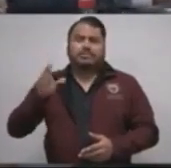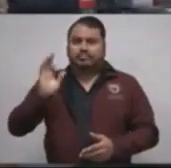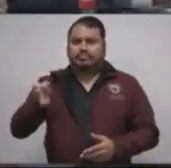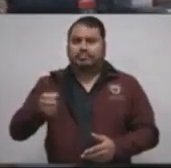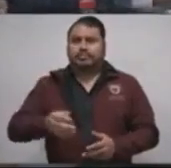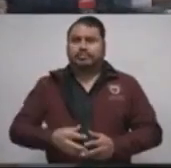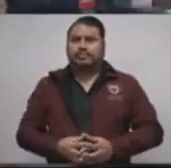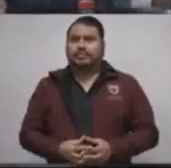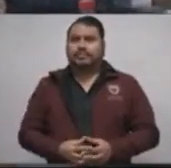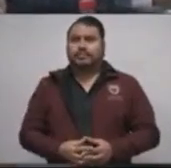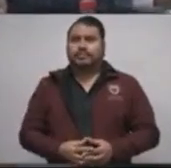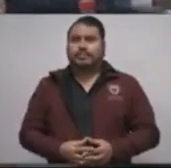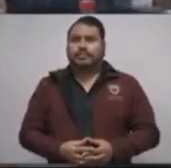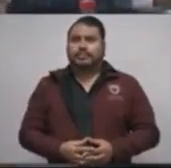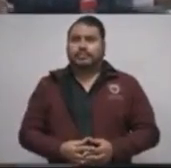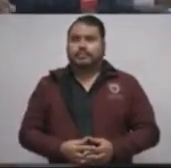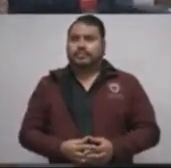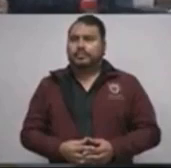Bujanda.